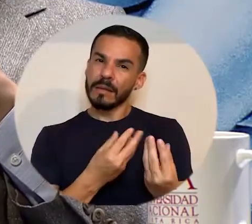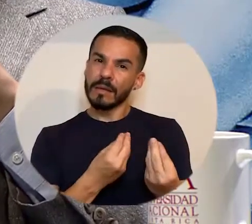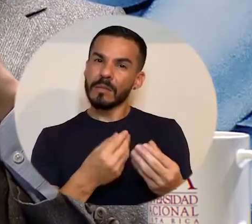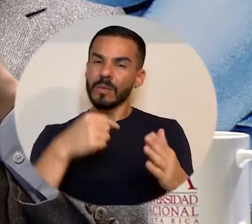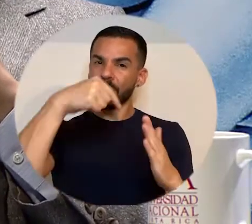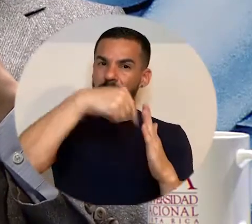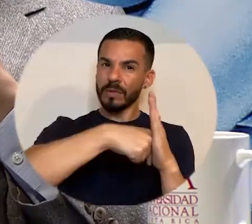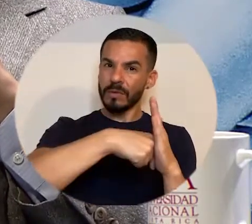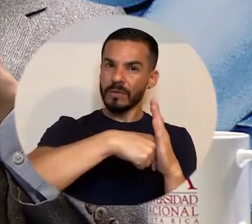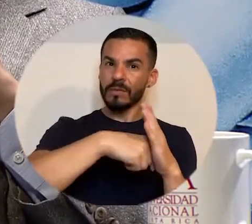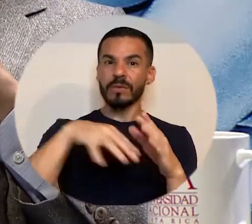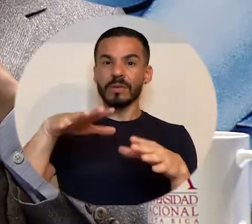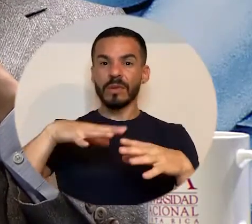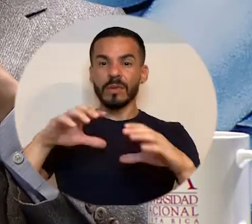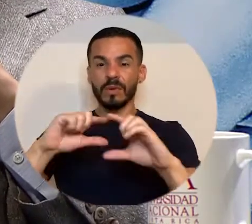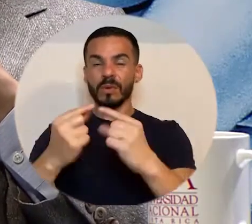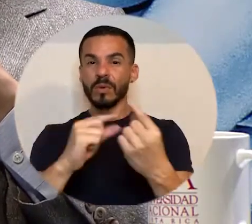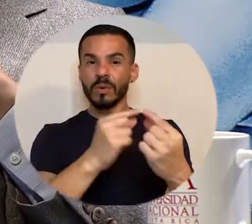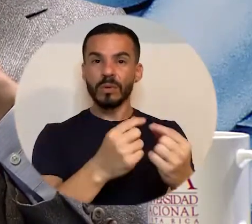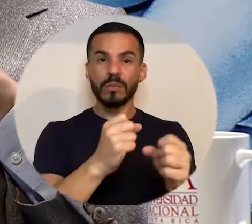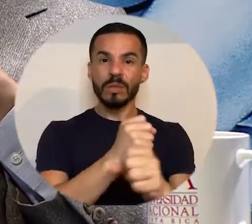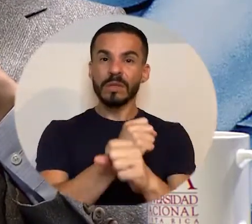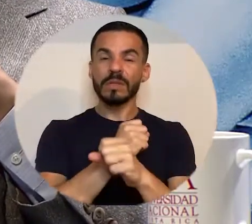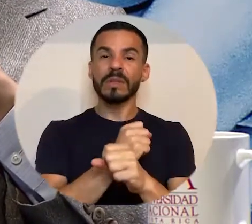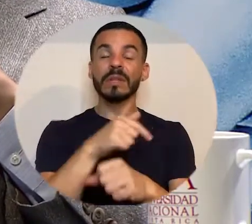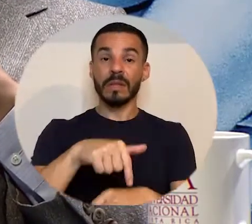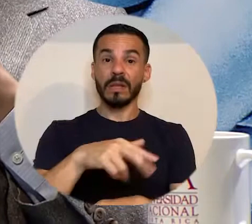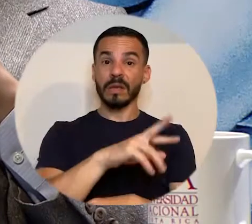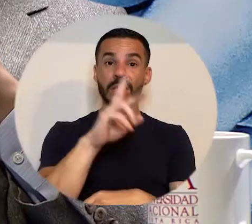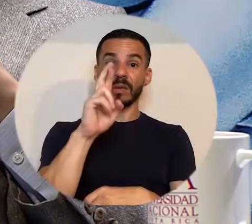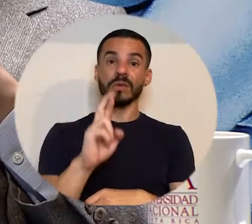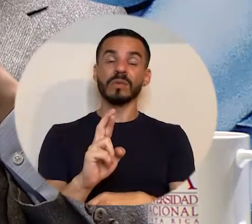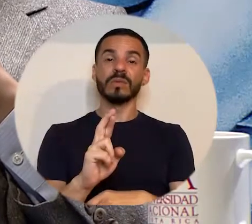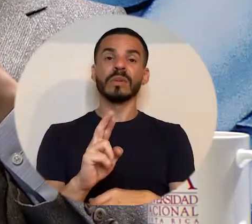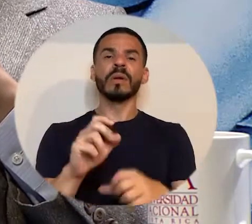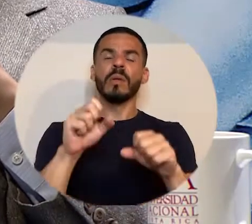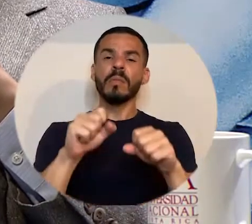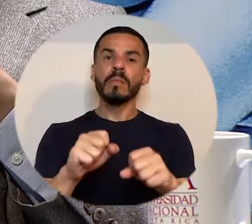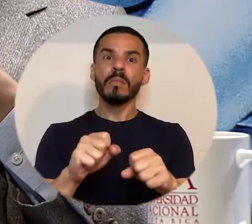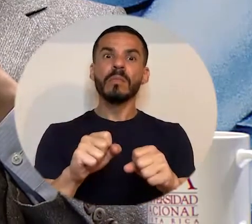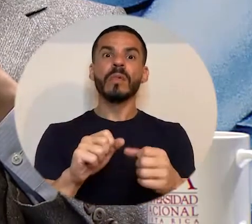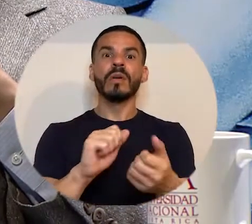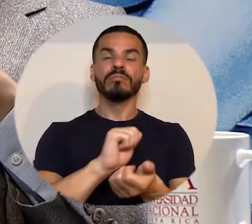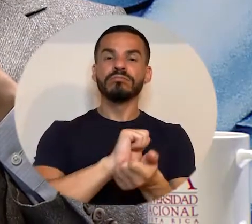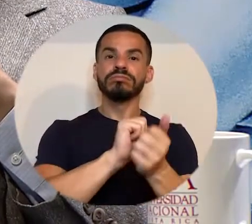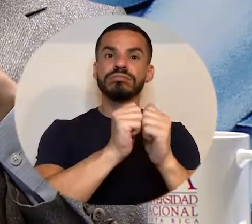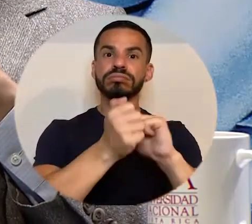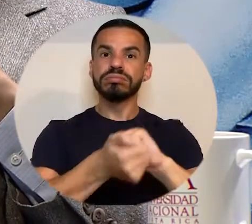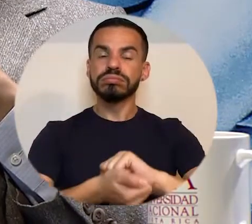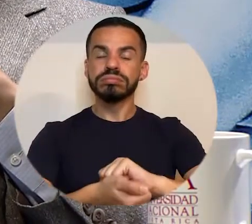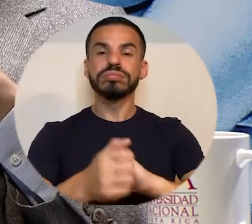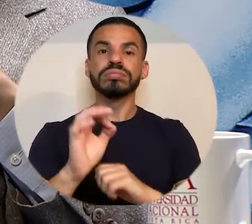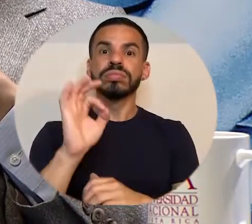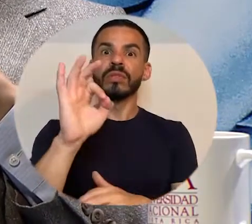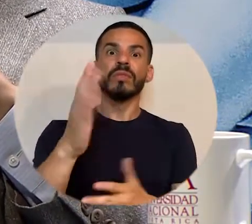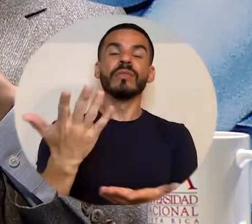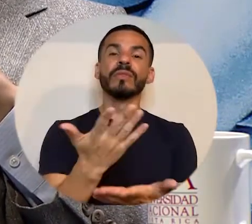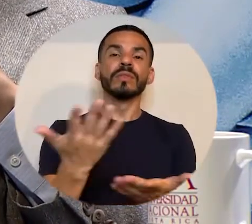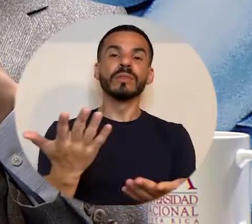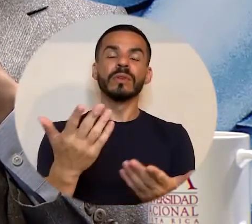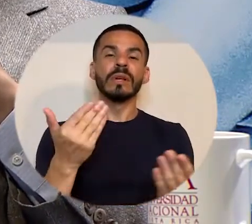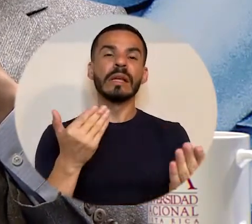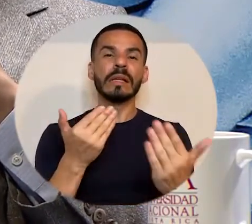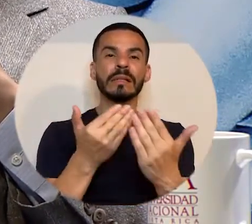profundo en los cuerpos de seguridad en los Estados Unidos de que Costa Rica pueda llegar a tener en un